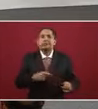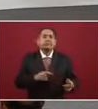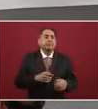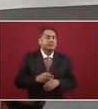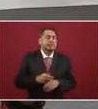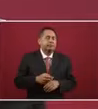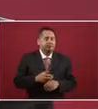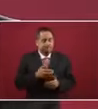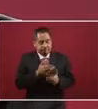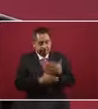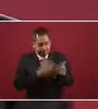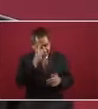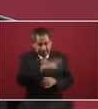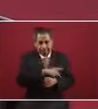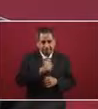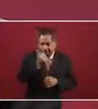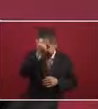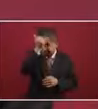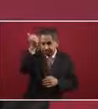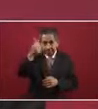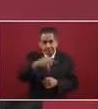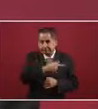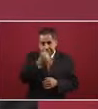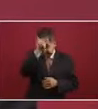con todo respeto, torpes,